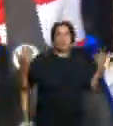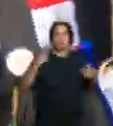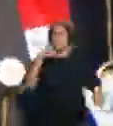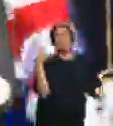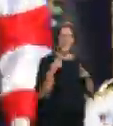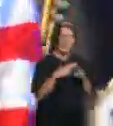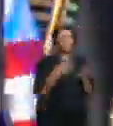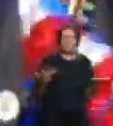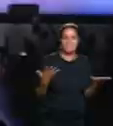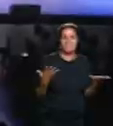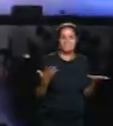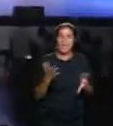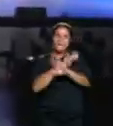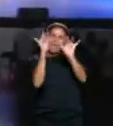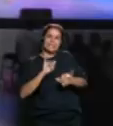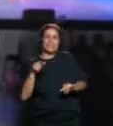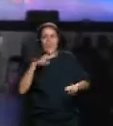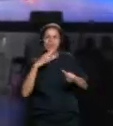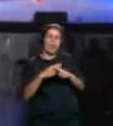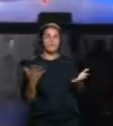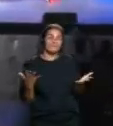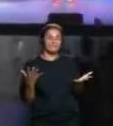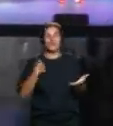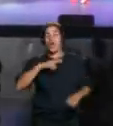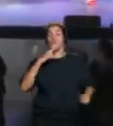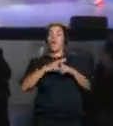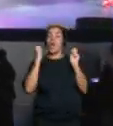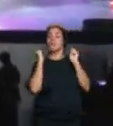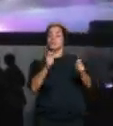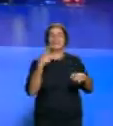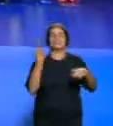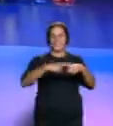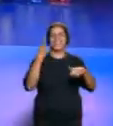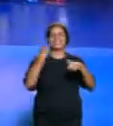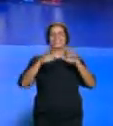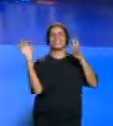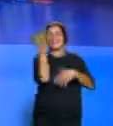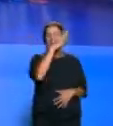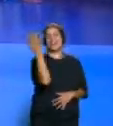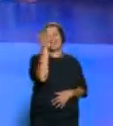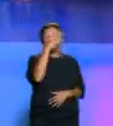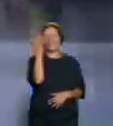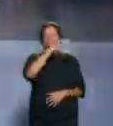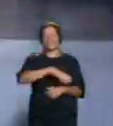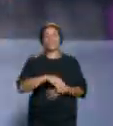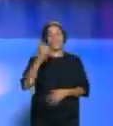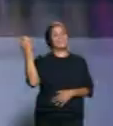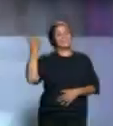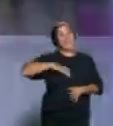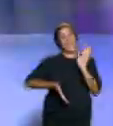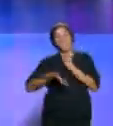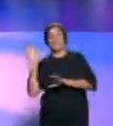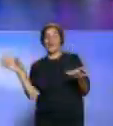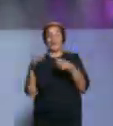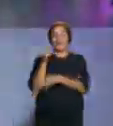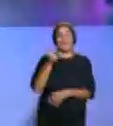llamará esta felicidad? Yo la llamo Santa Cruz en carnaval. Ya se va, la